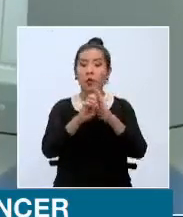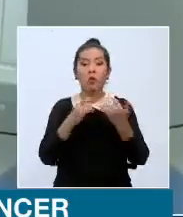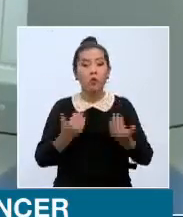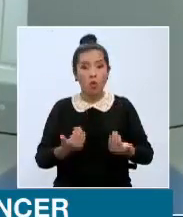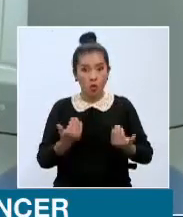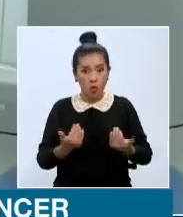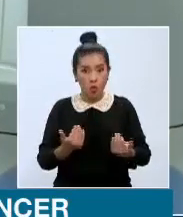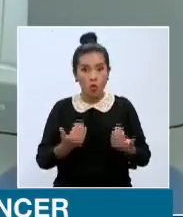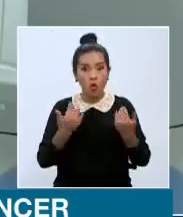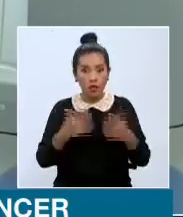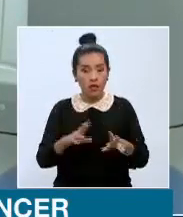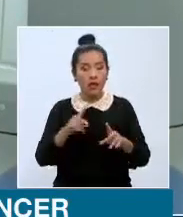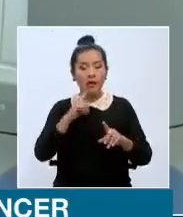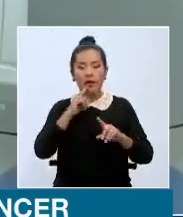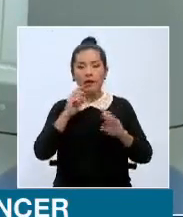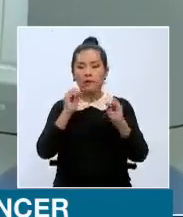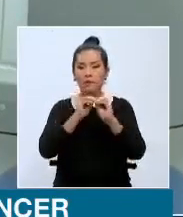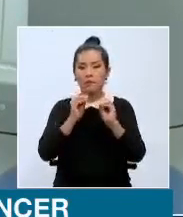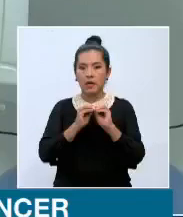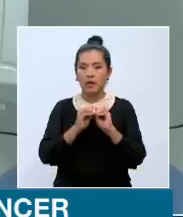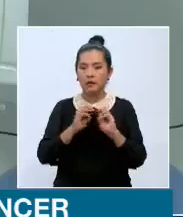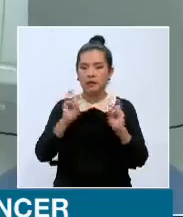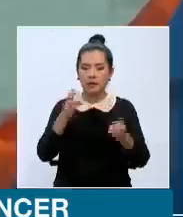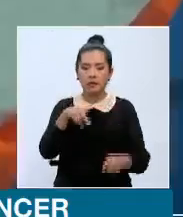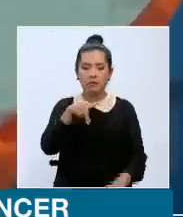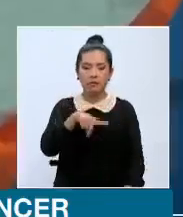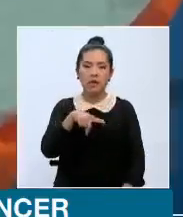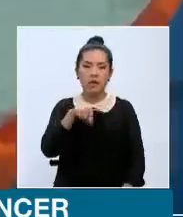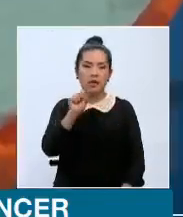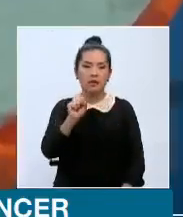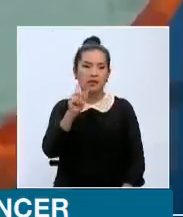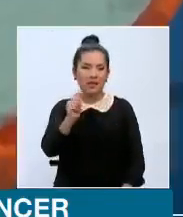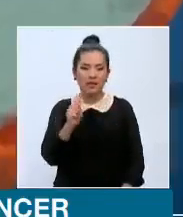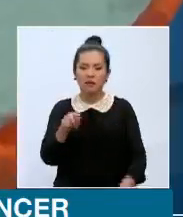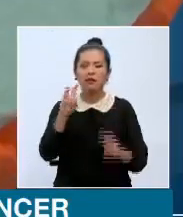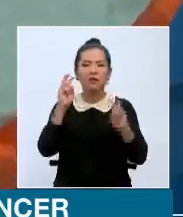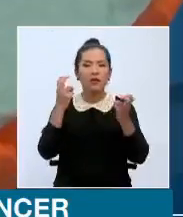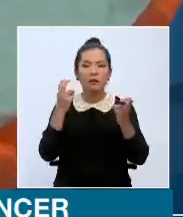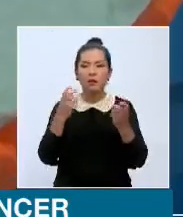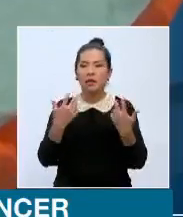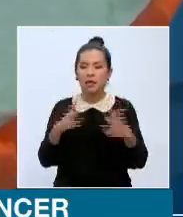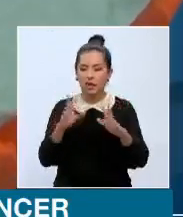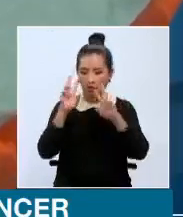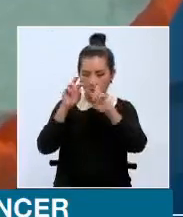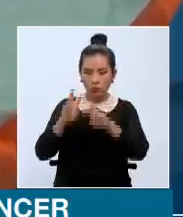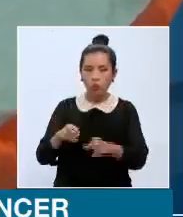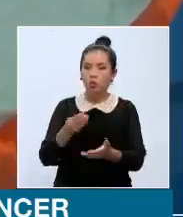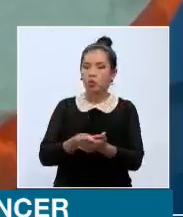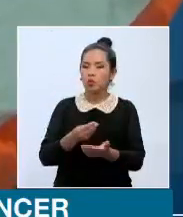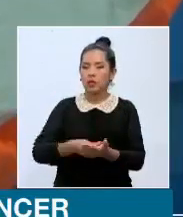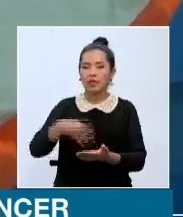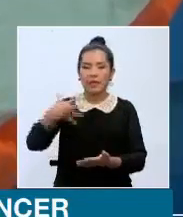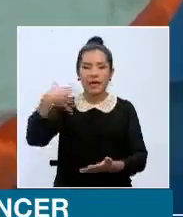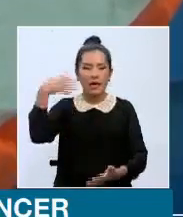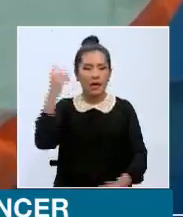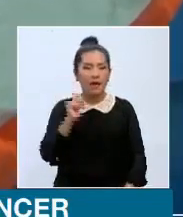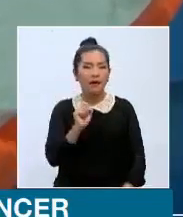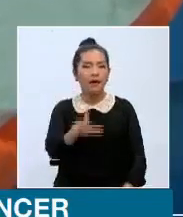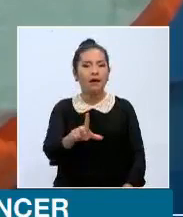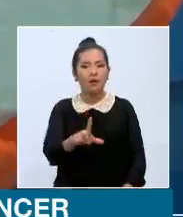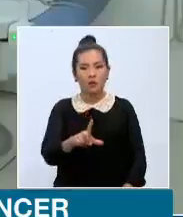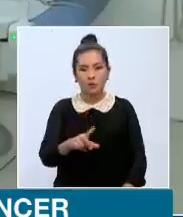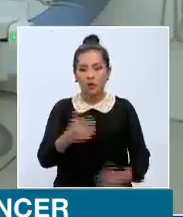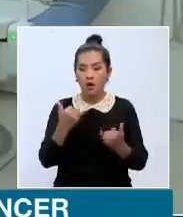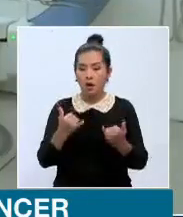un examen del PET-CT, que es un examen sumamente caro, que muchos pacientes ahora